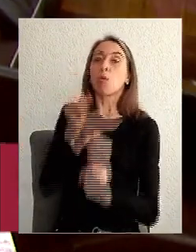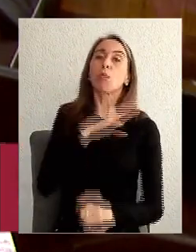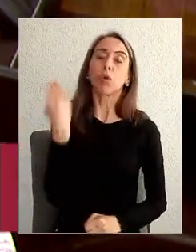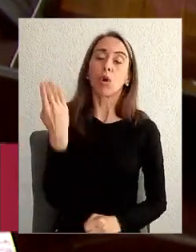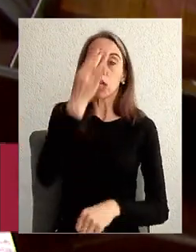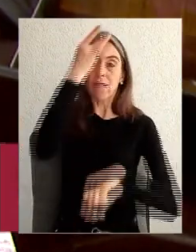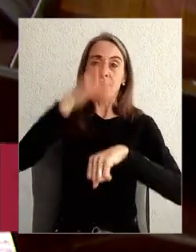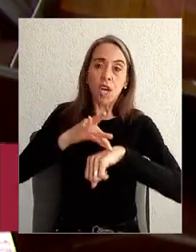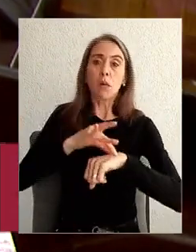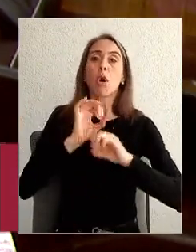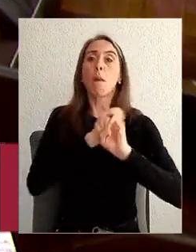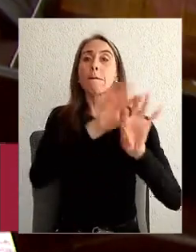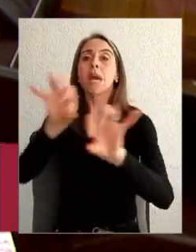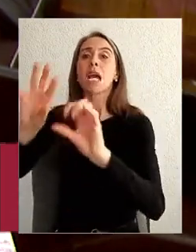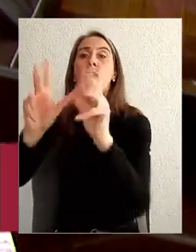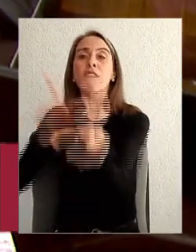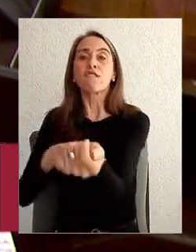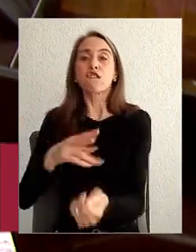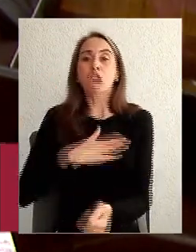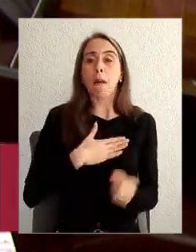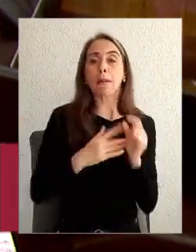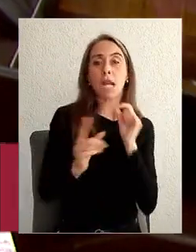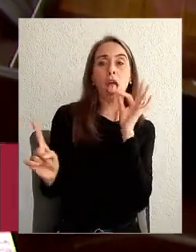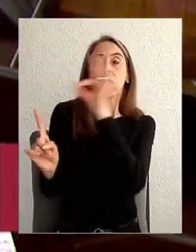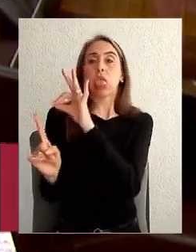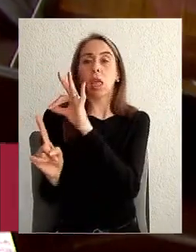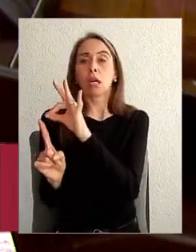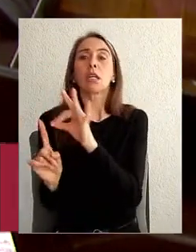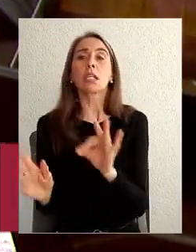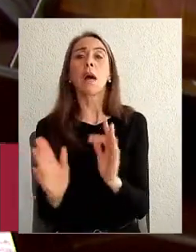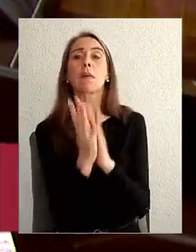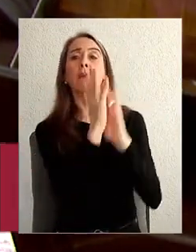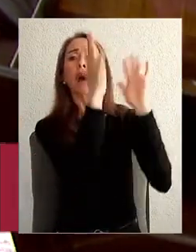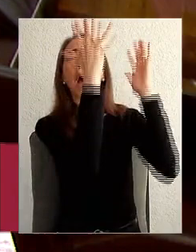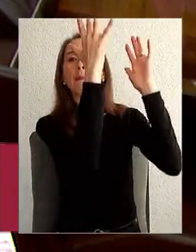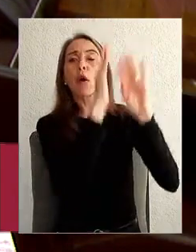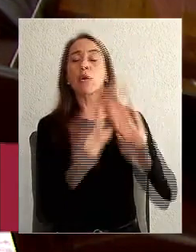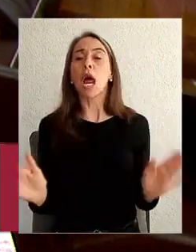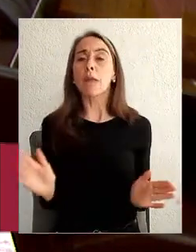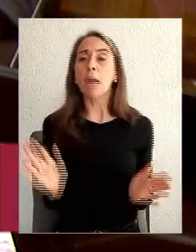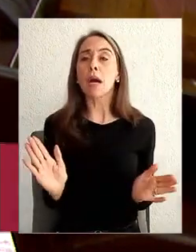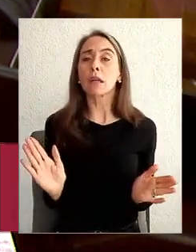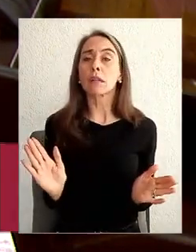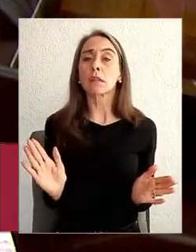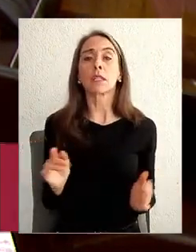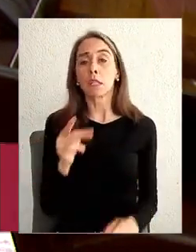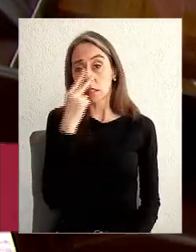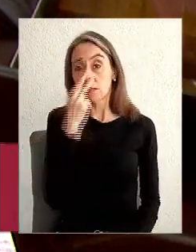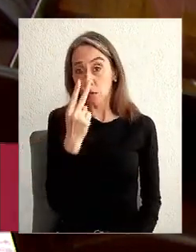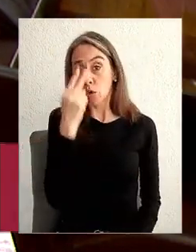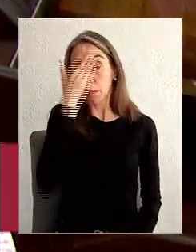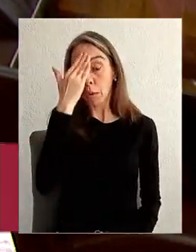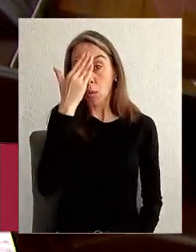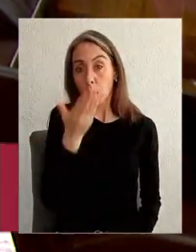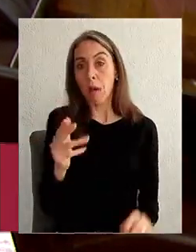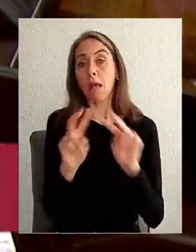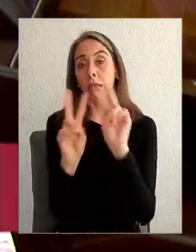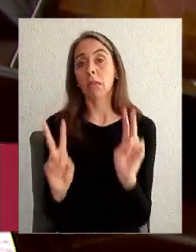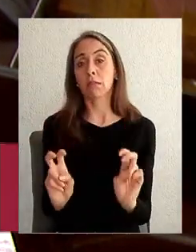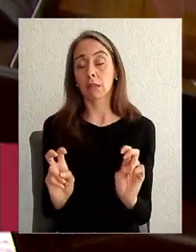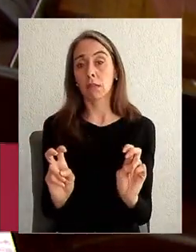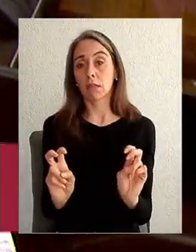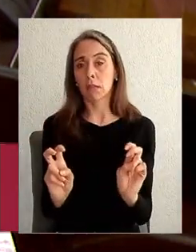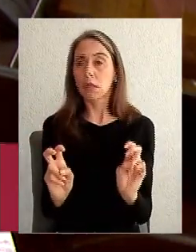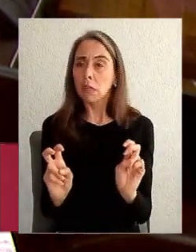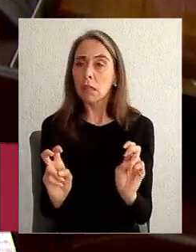pandemia y solo han recibido aplausos y no han recibido esta materia. Y eso es un tema preocupante. Eso están, me voy a acercar un poco más, después